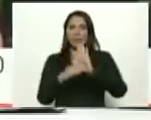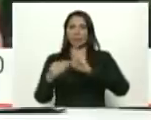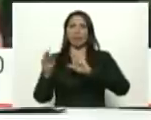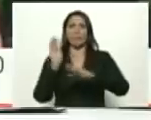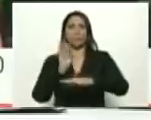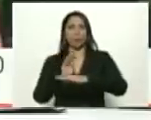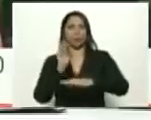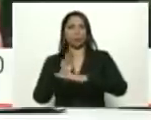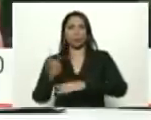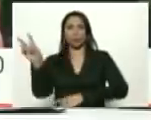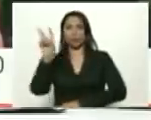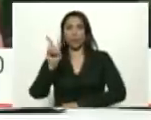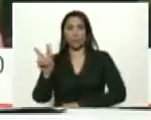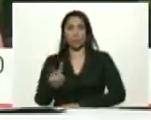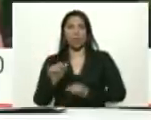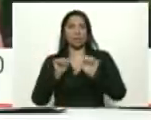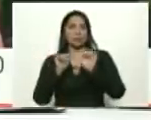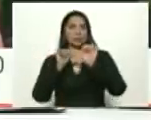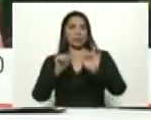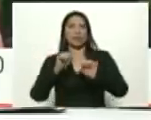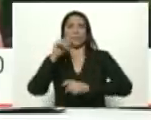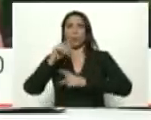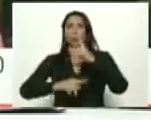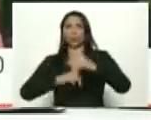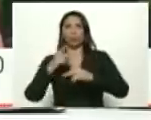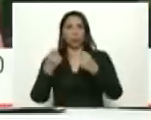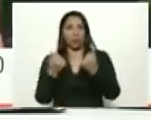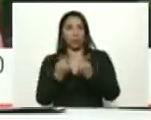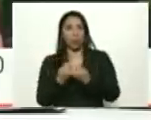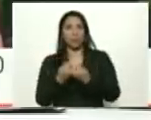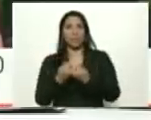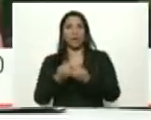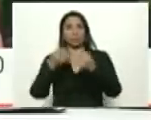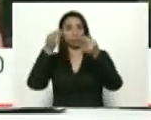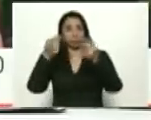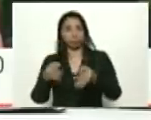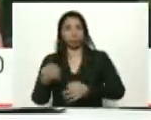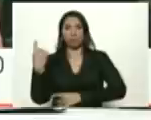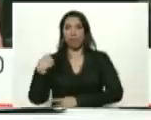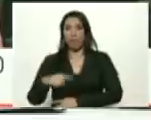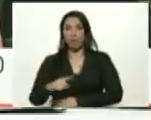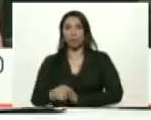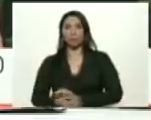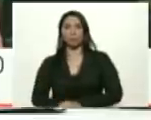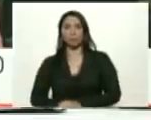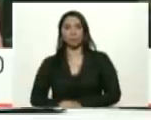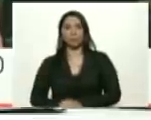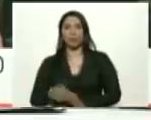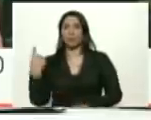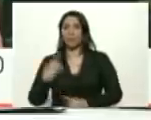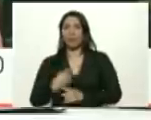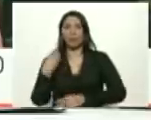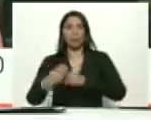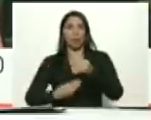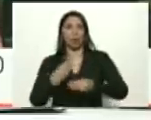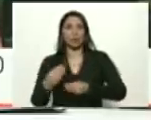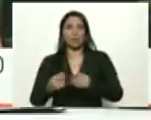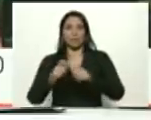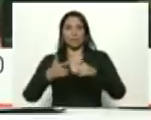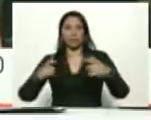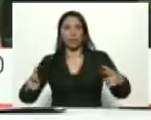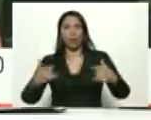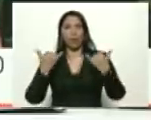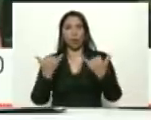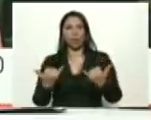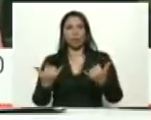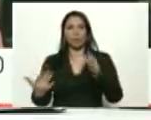Venezuela sigue produciendo en la economía real que tenemos que levantar. que tenemos que hacer crecer y expandir. Vámonos